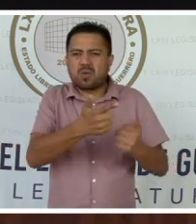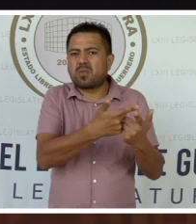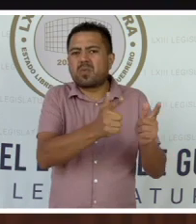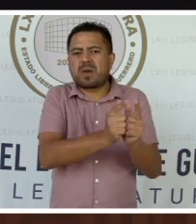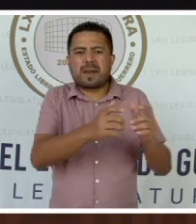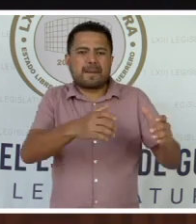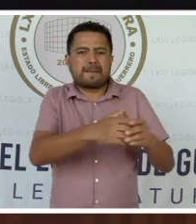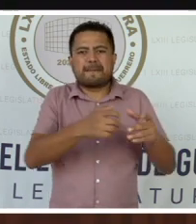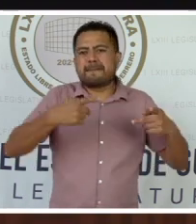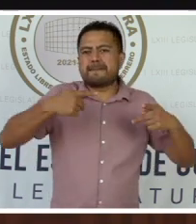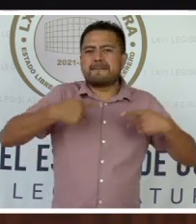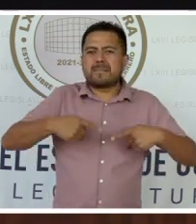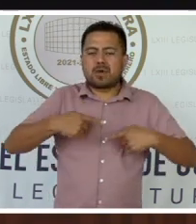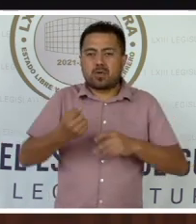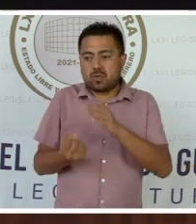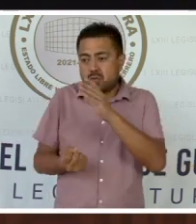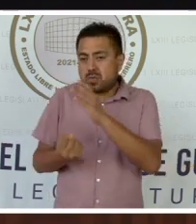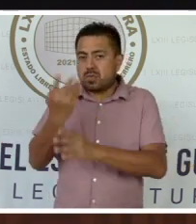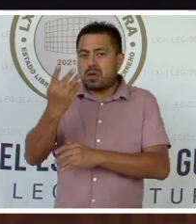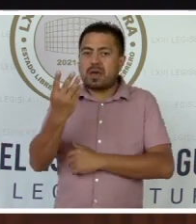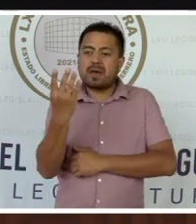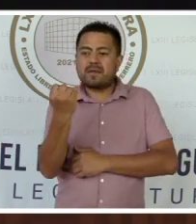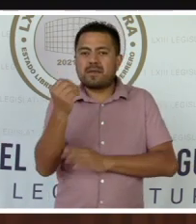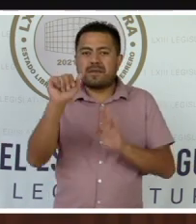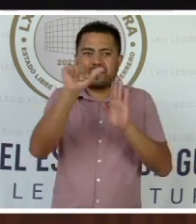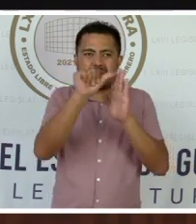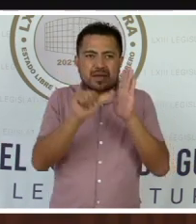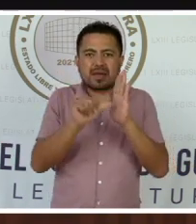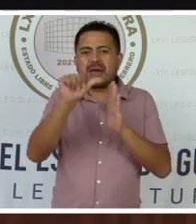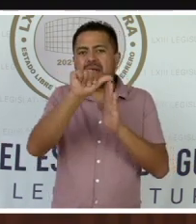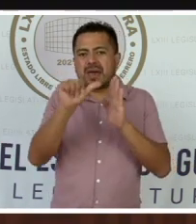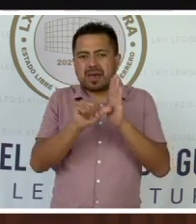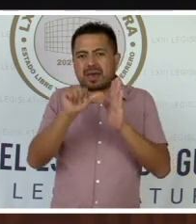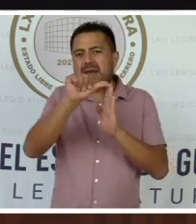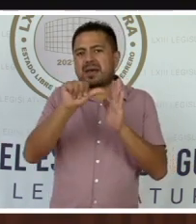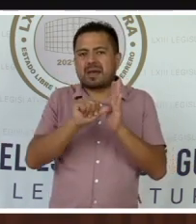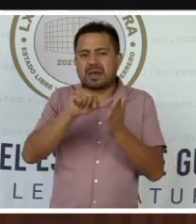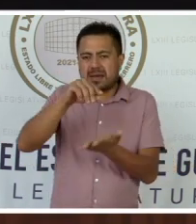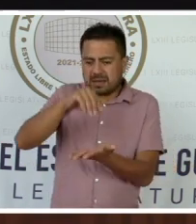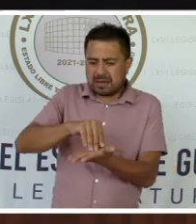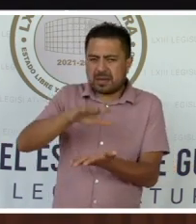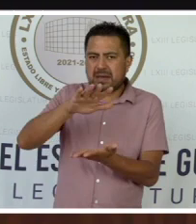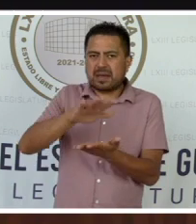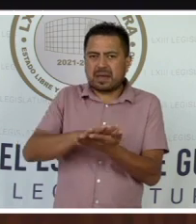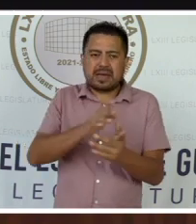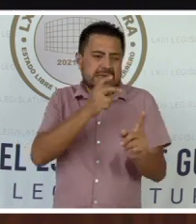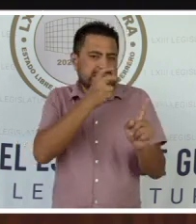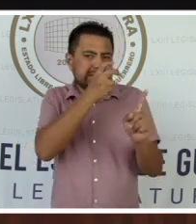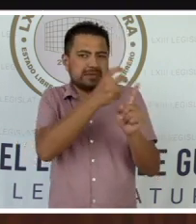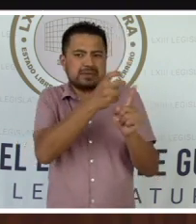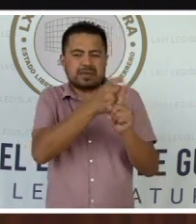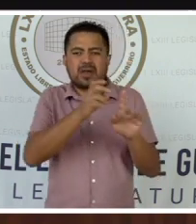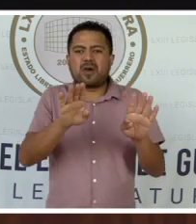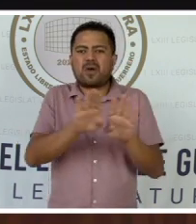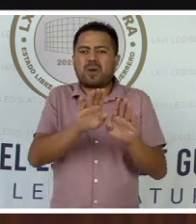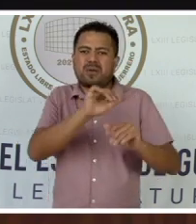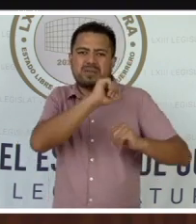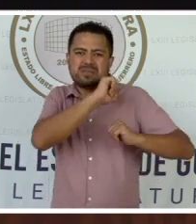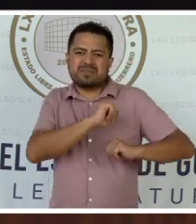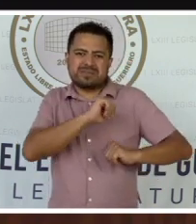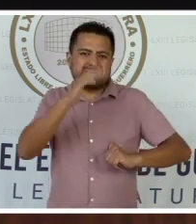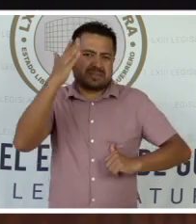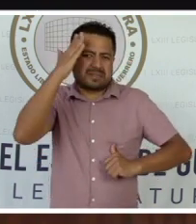integrado por nuevo nueve artículos en el que se establece a este como el órgano